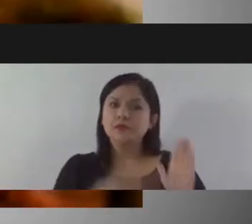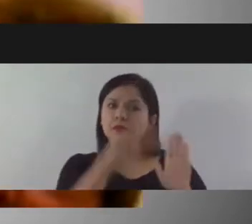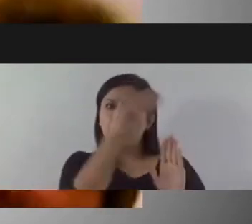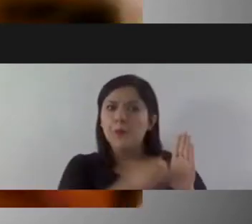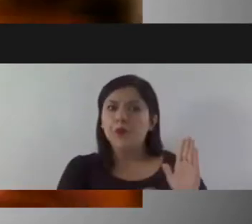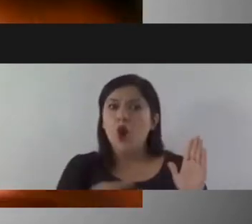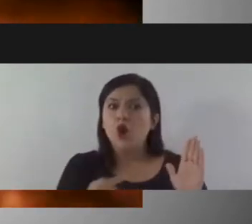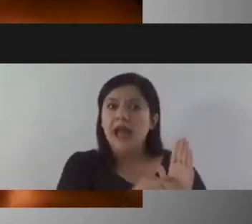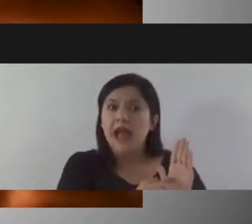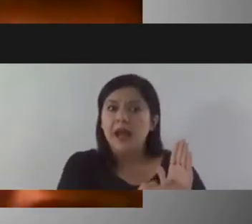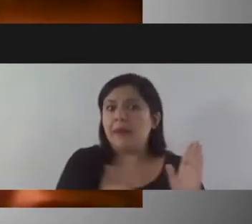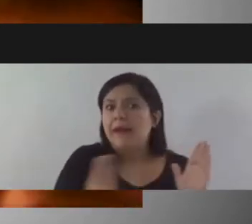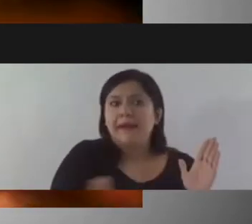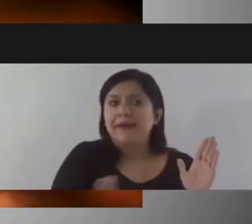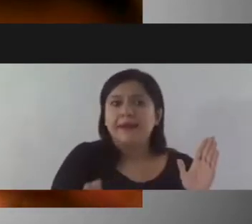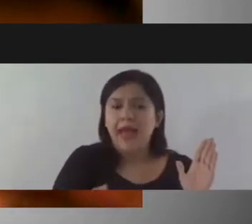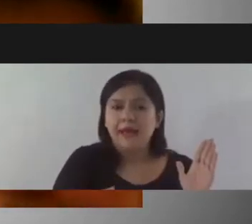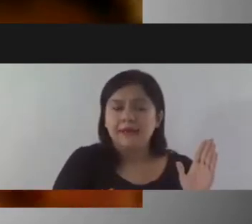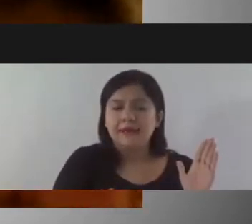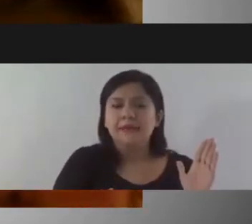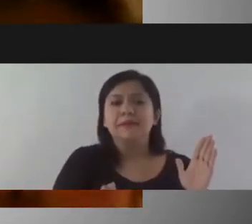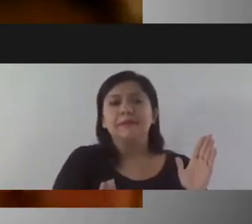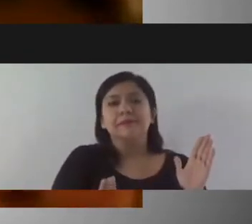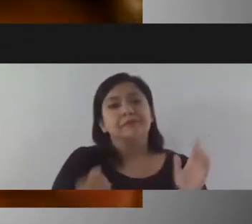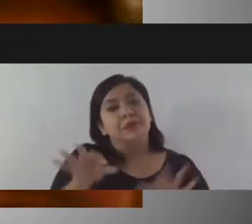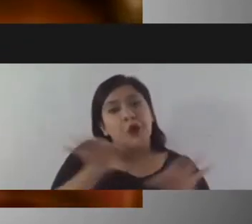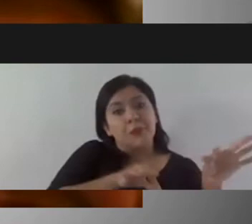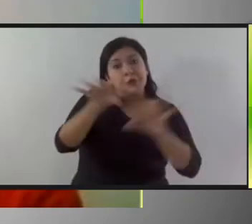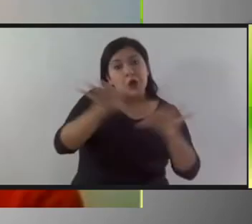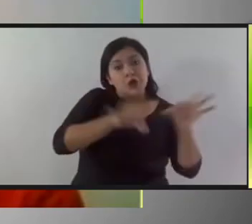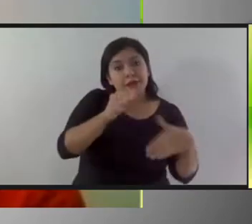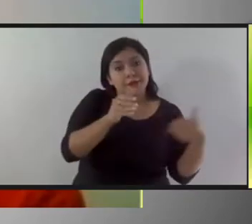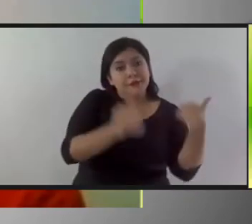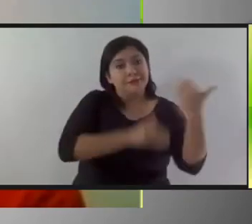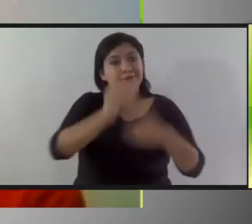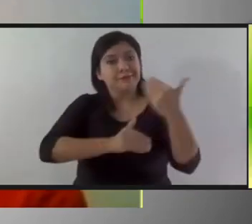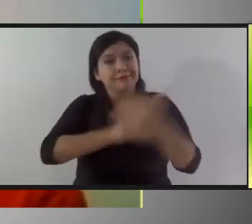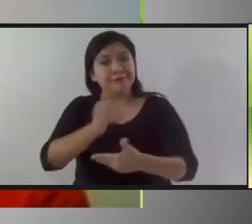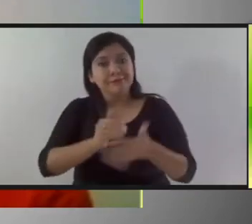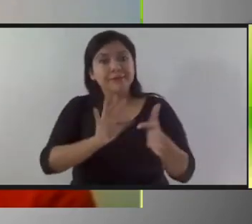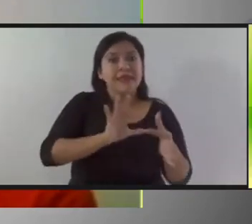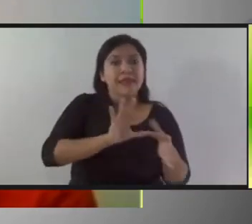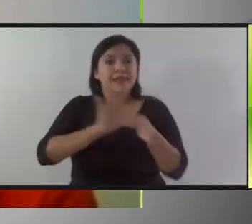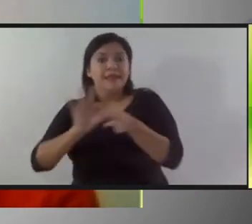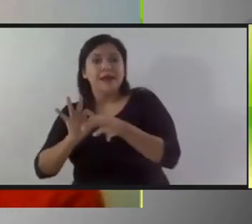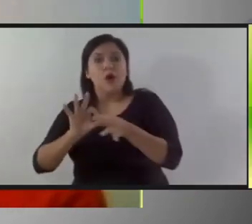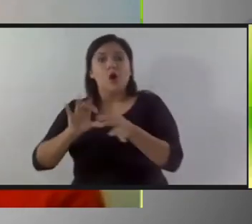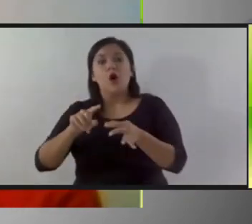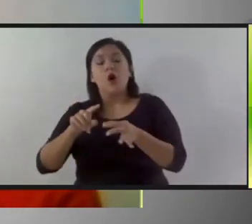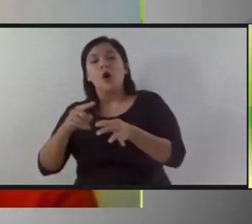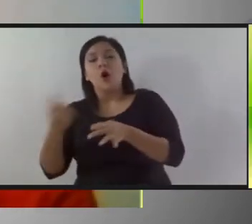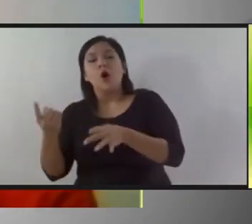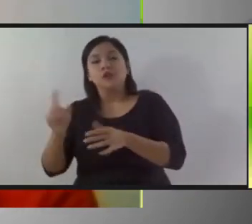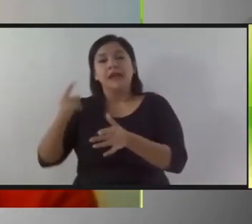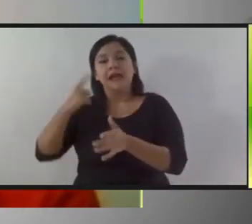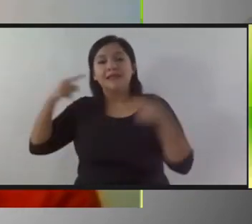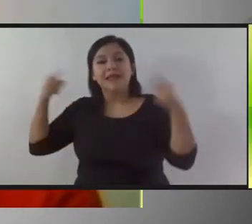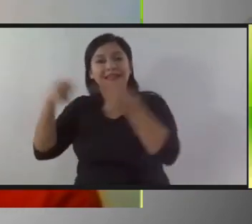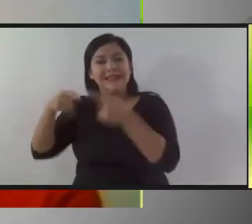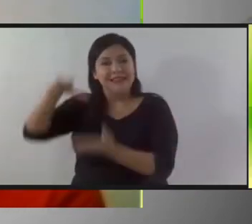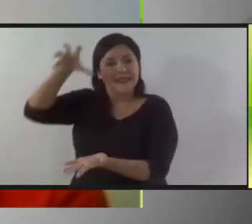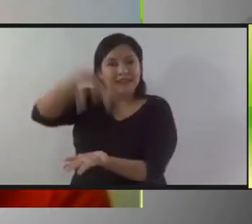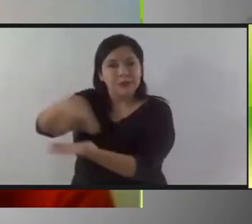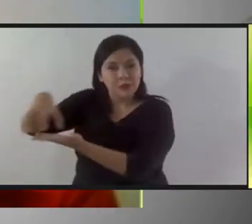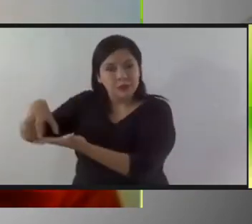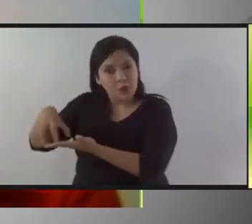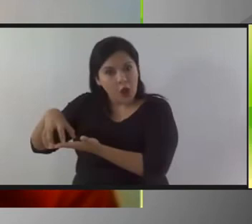programa lleva adelante distintas iniciativas y proyectos en articulación con otros espacios e